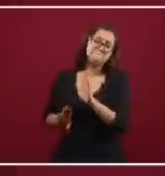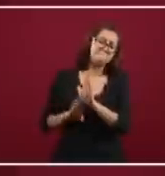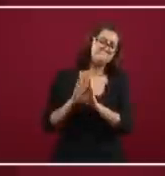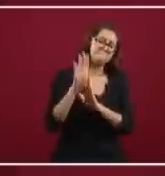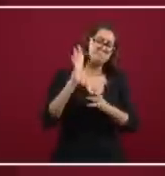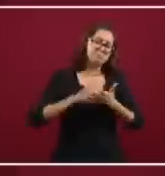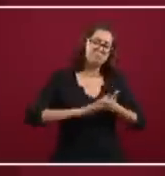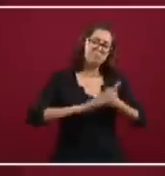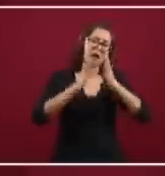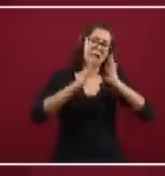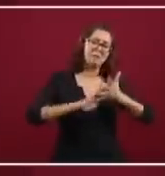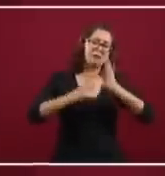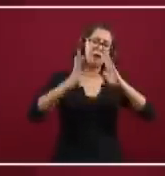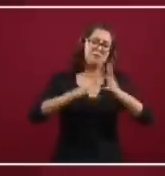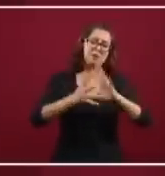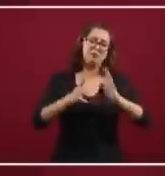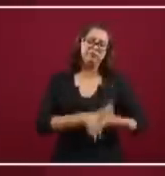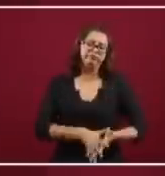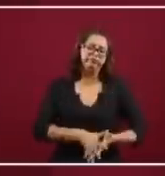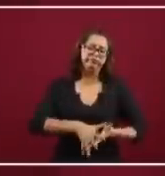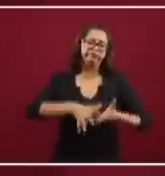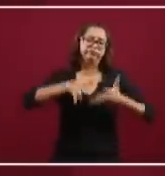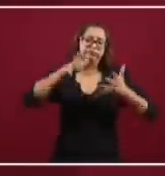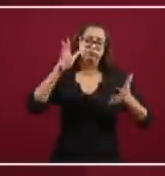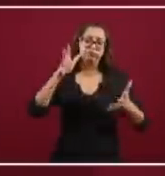Se logró esto,